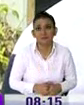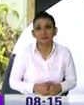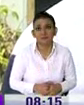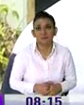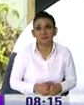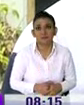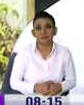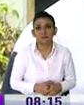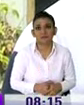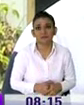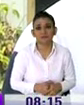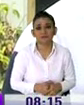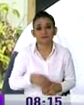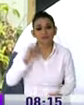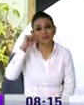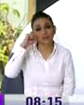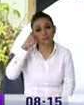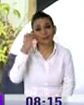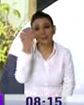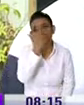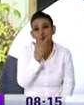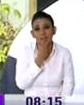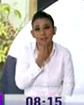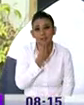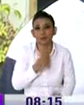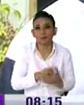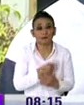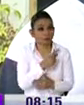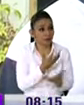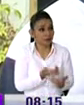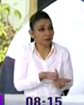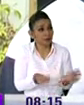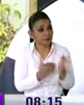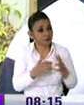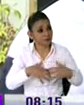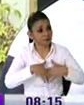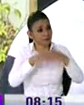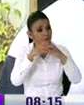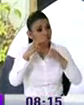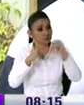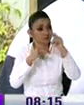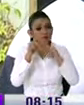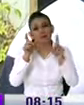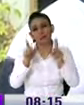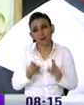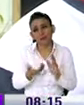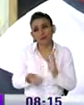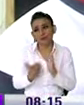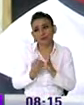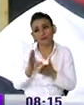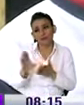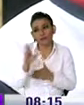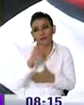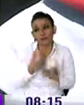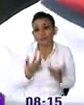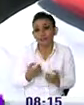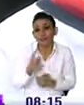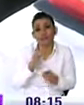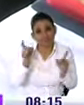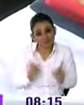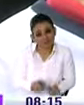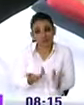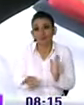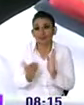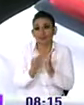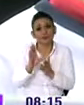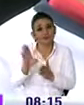Entonces, pues, es un recuerdo muy grande. ¿Usted cree que el Madena vuelva a ser lo que era? Tiene que volver a ser, no es que se lo quiero, sino que tiene que volver a